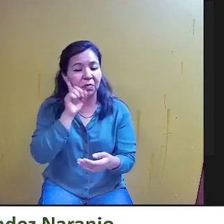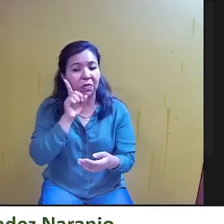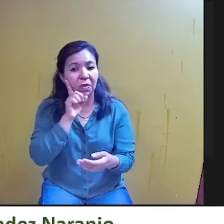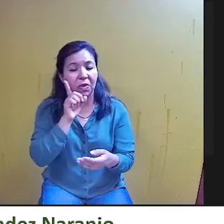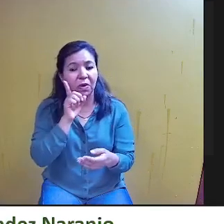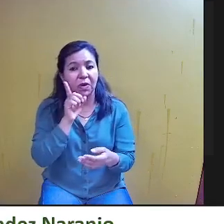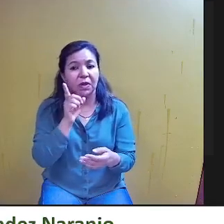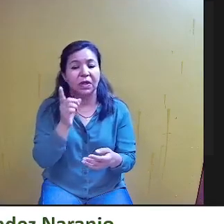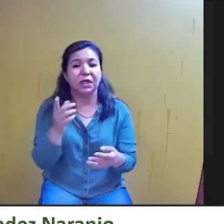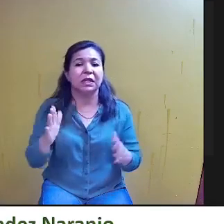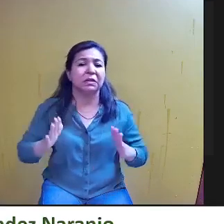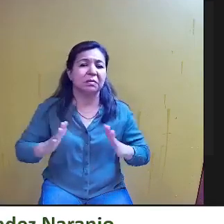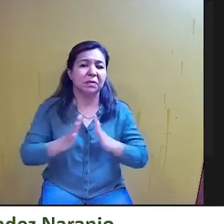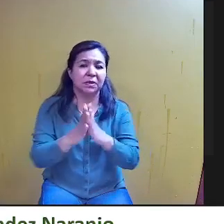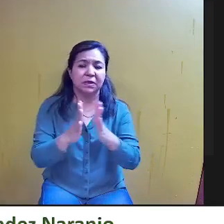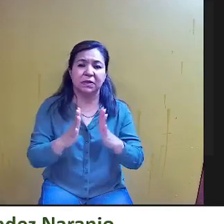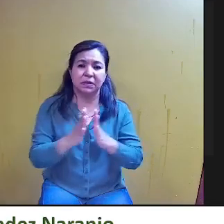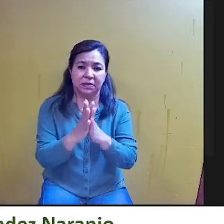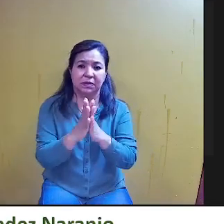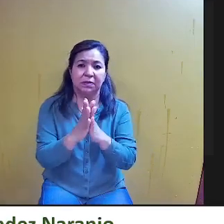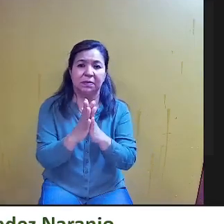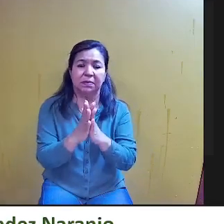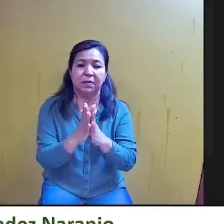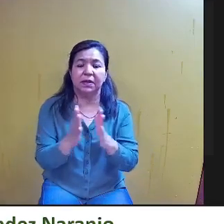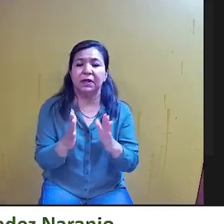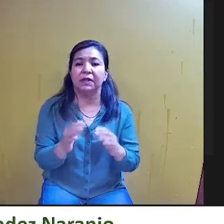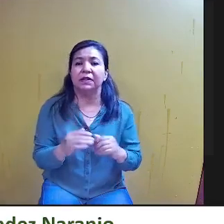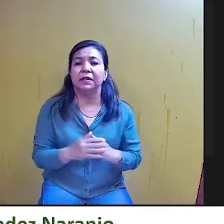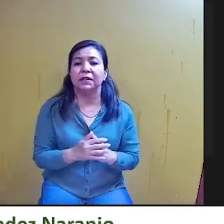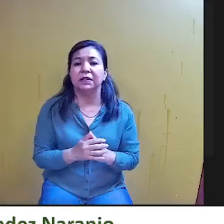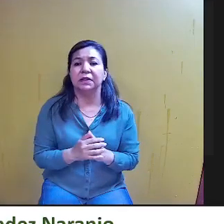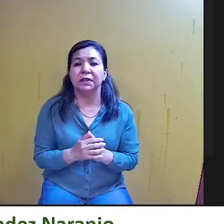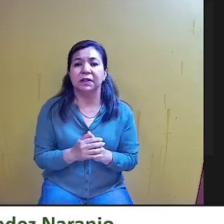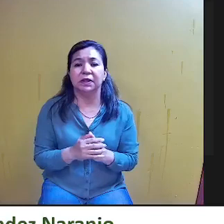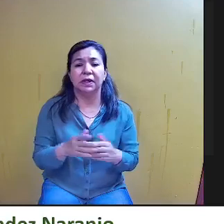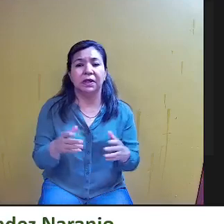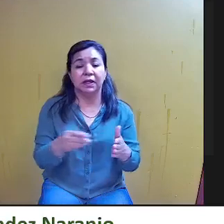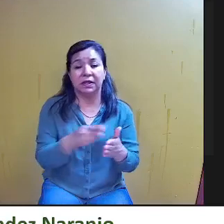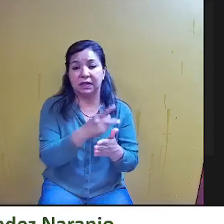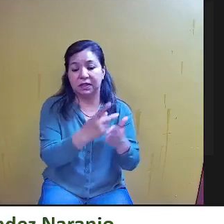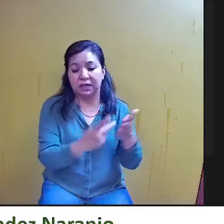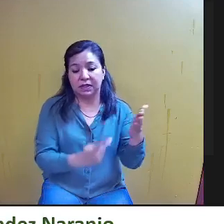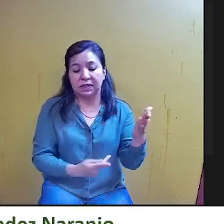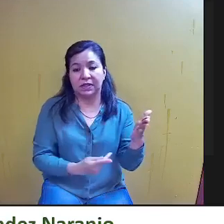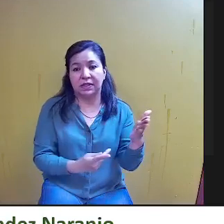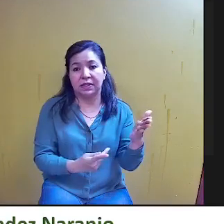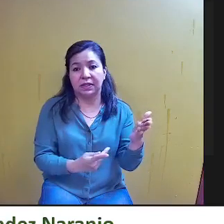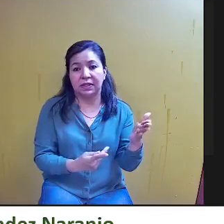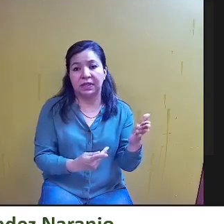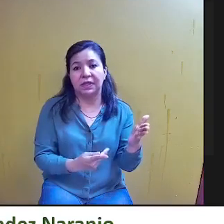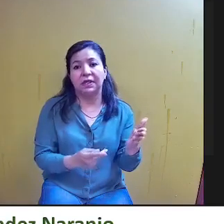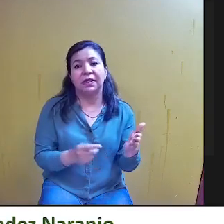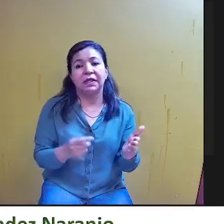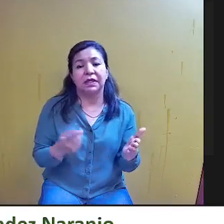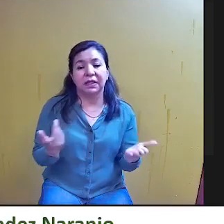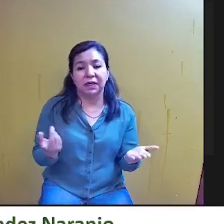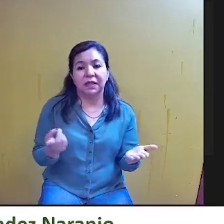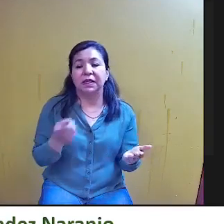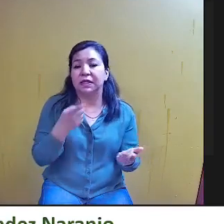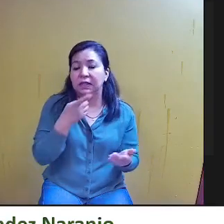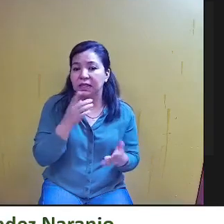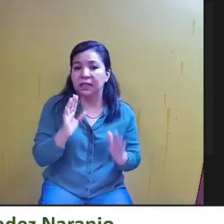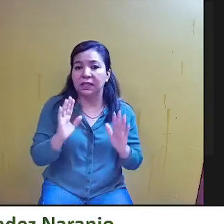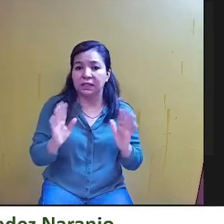públicos. Conforme al argumentado por la responsable en los considerandos de la resolución impugnada, se advierte que sustentó y motivó